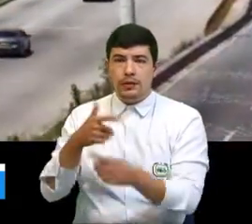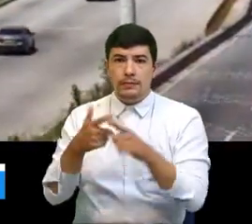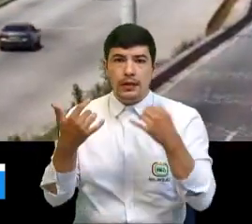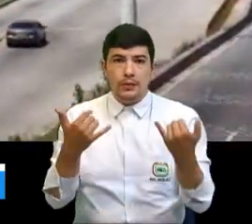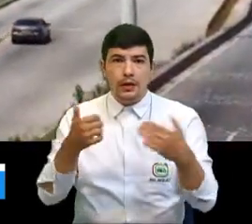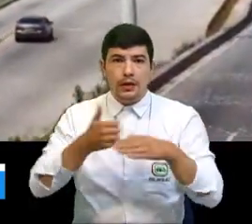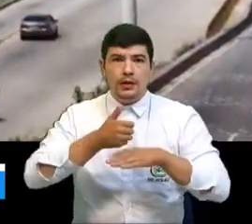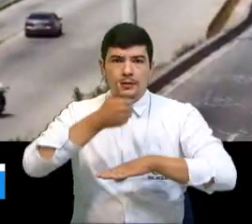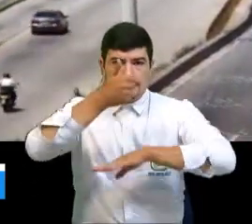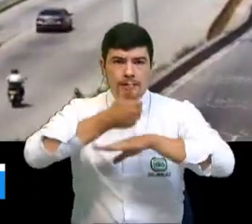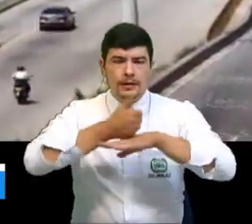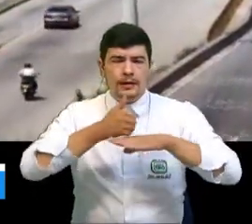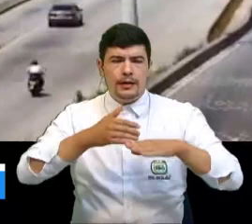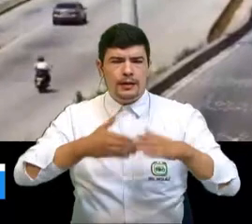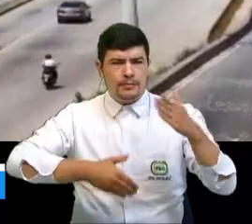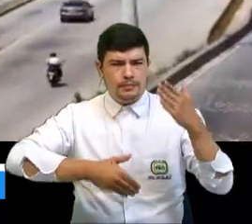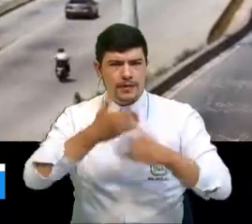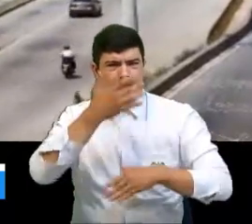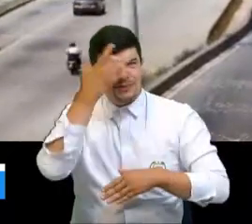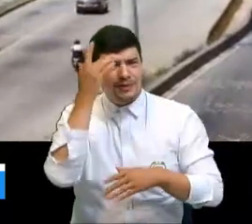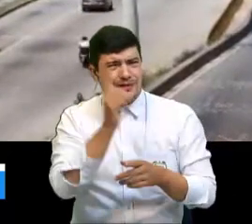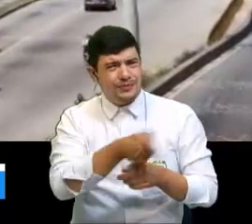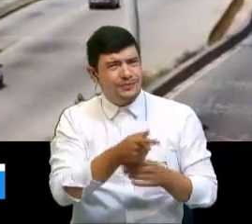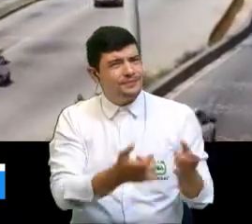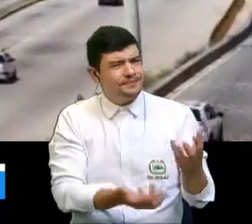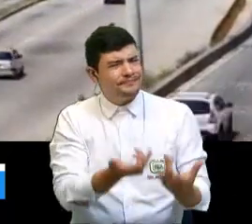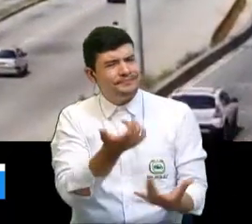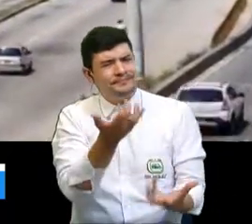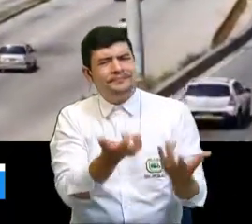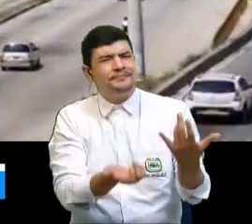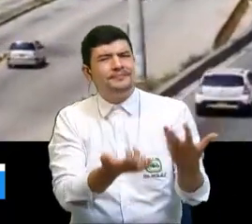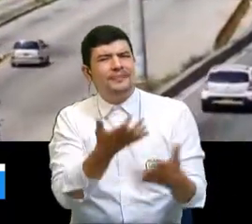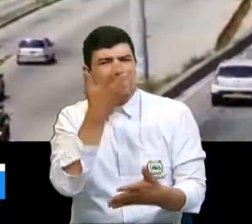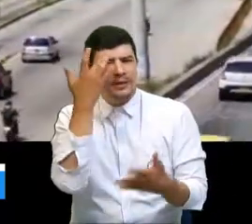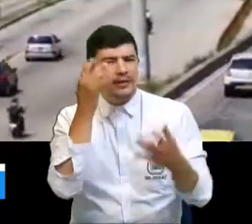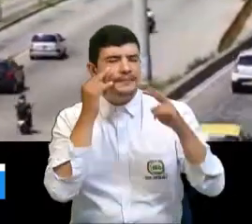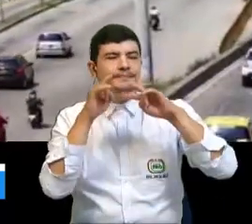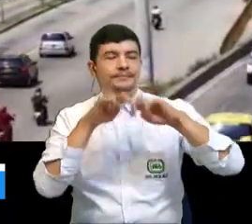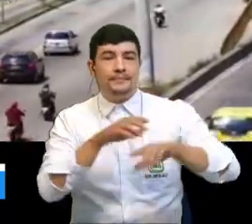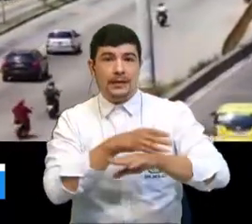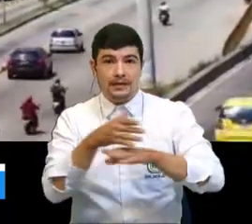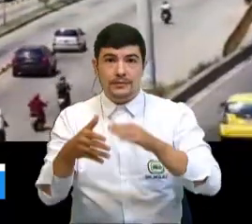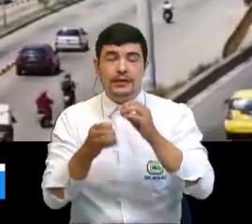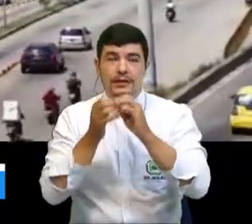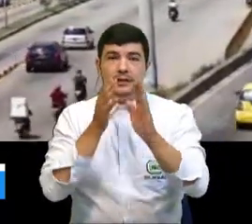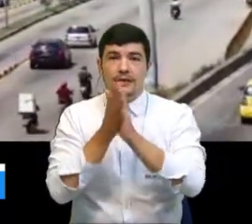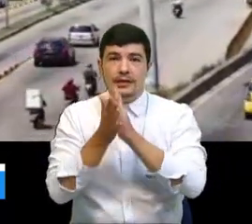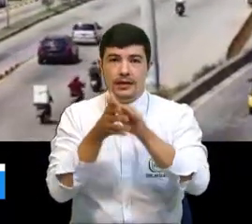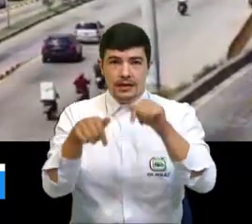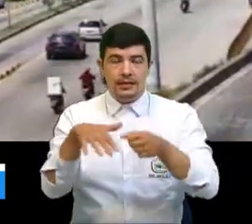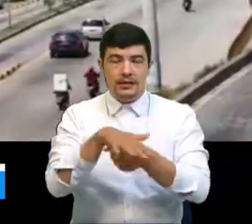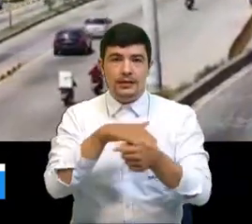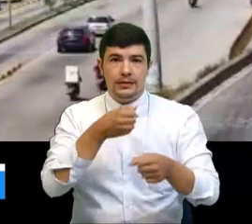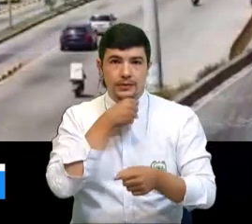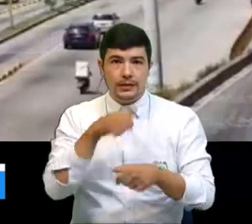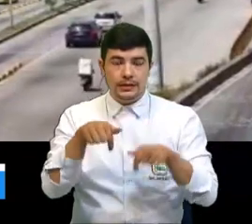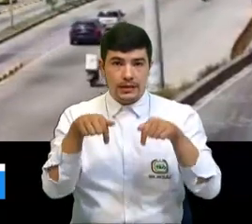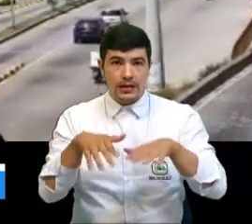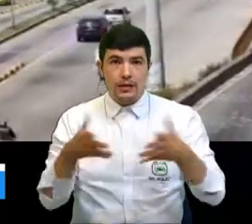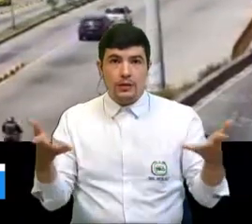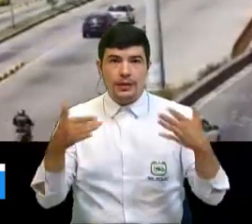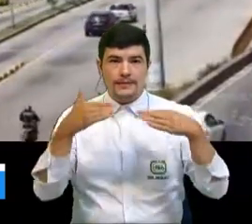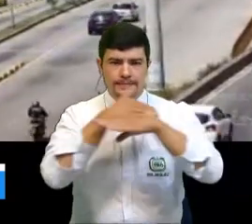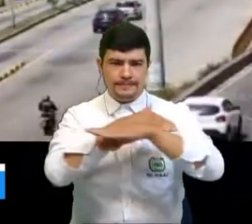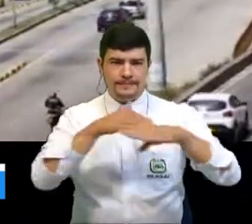estos momentos están investigando por qué se produjo esta conflagración. Estamos informando sobre ese hecho, repetimos,